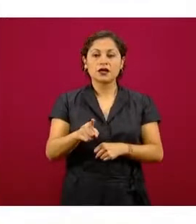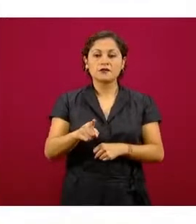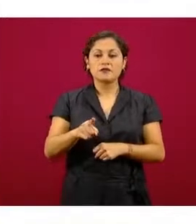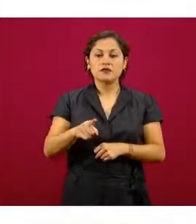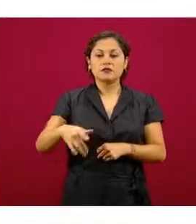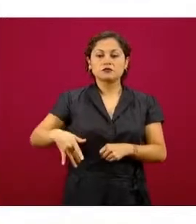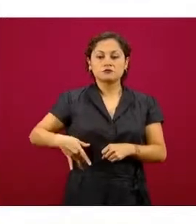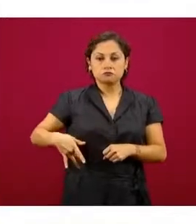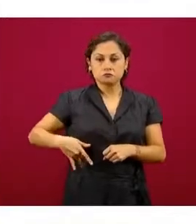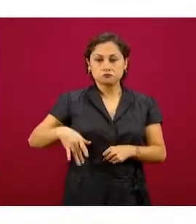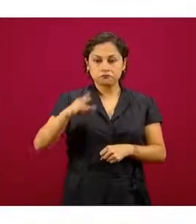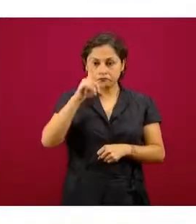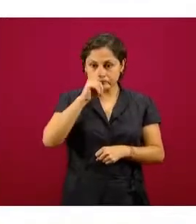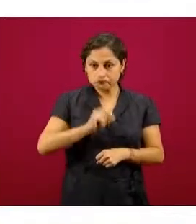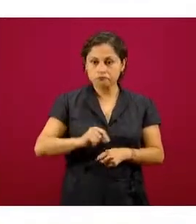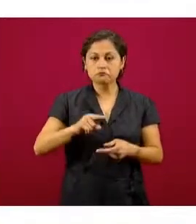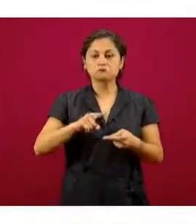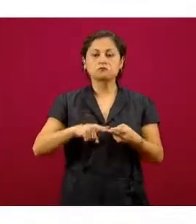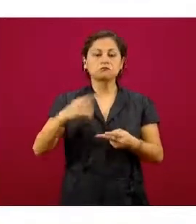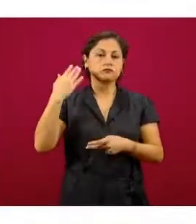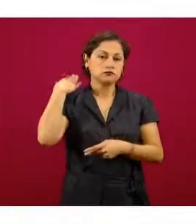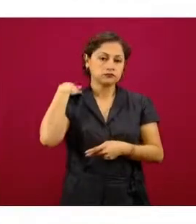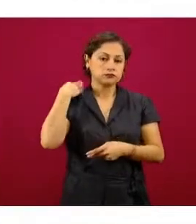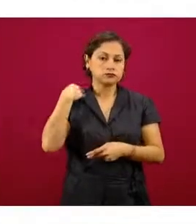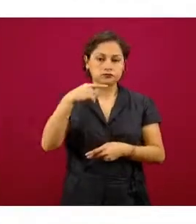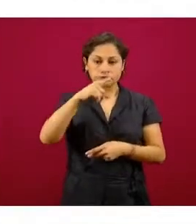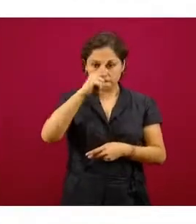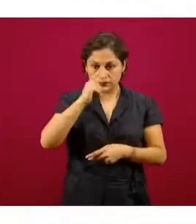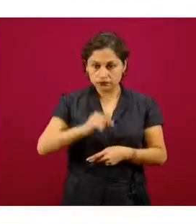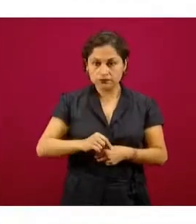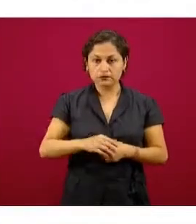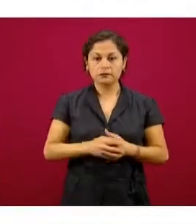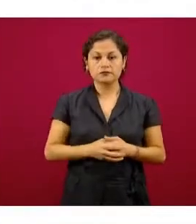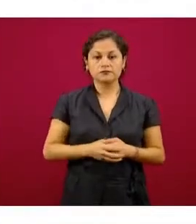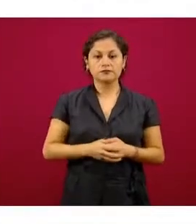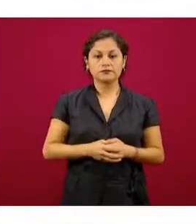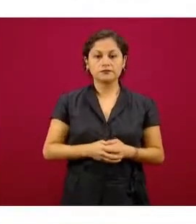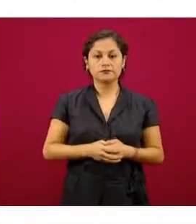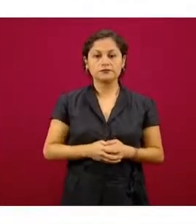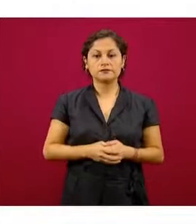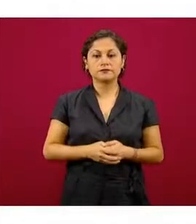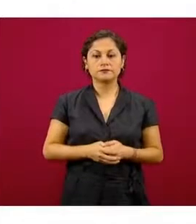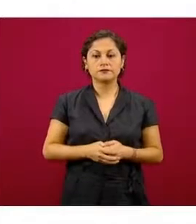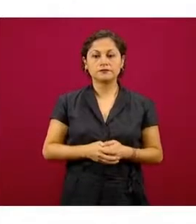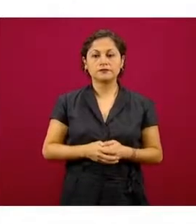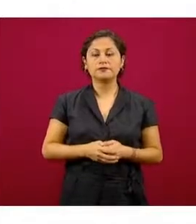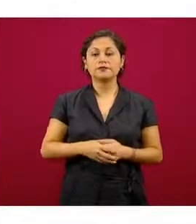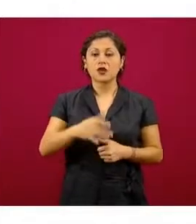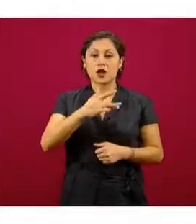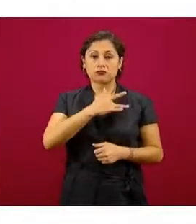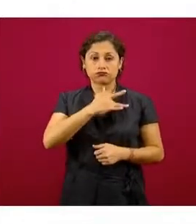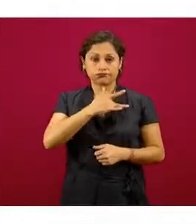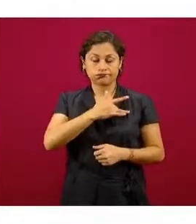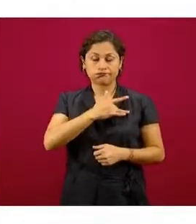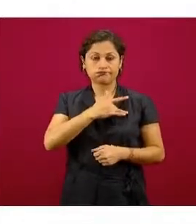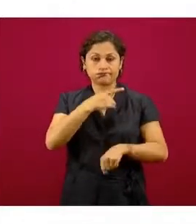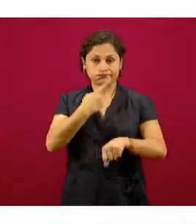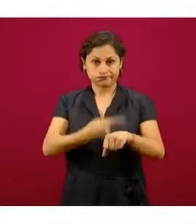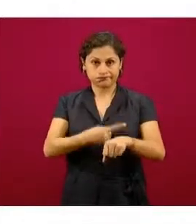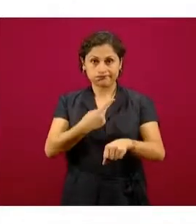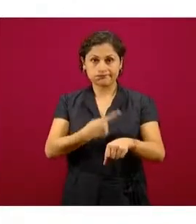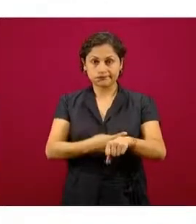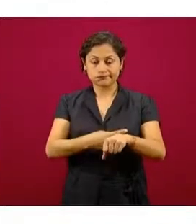crónica, la enfermedad pulmonar obstructiva crónica, la enfermedad cardiovascular, que